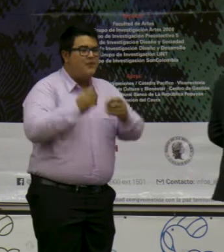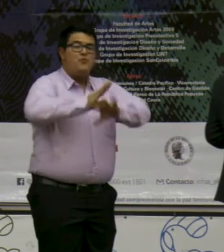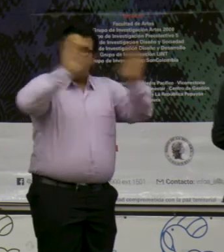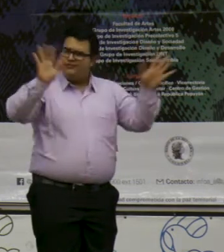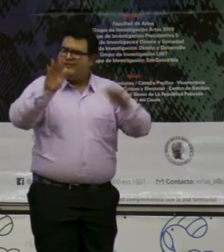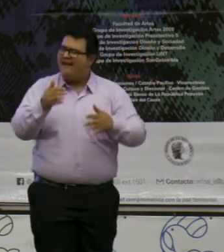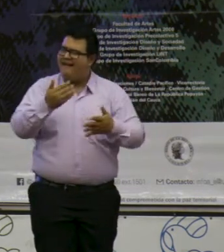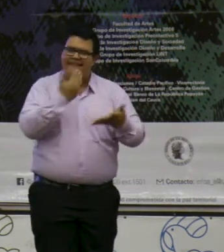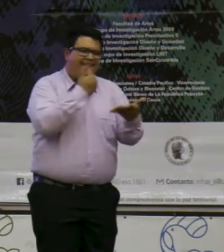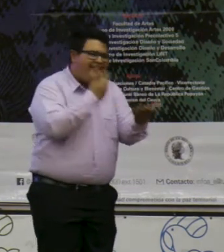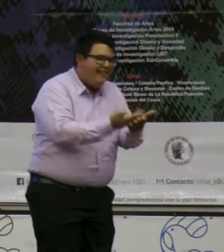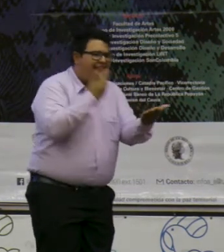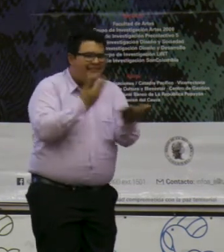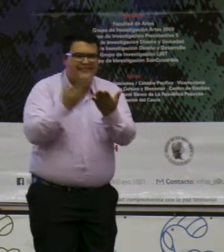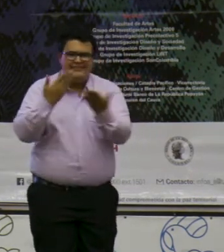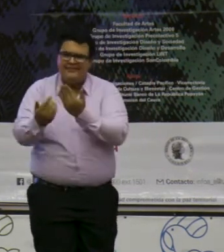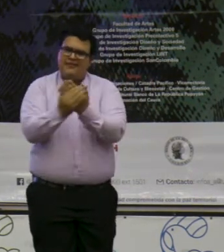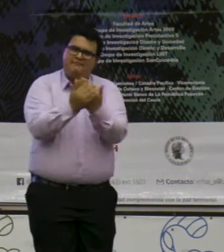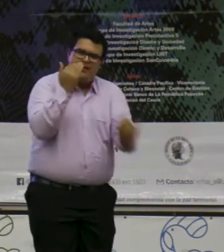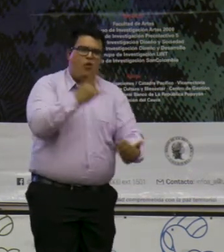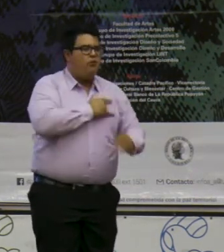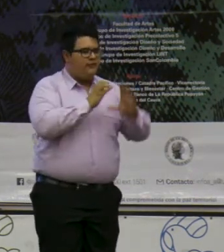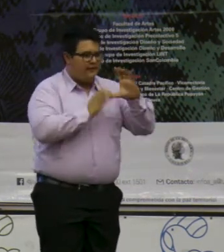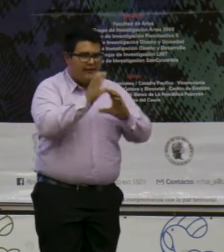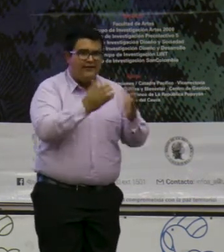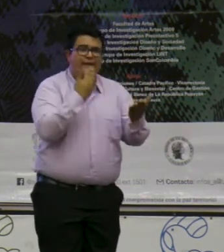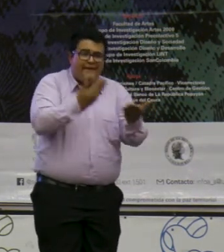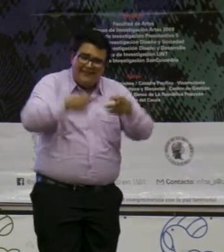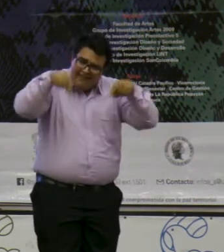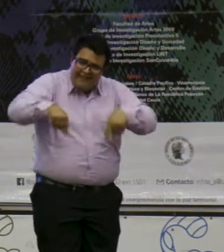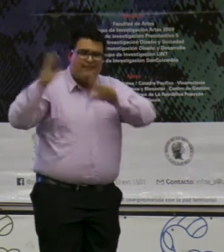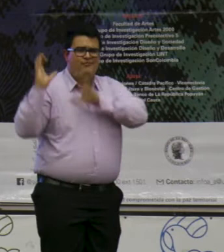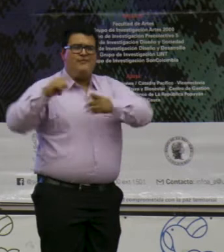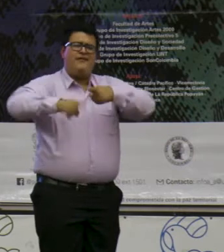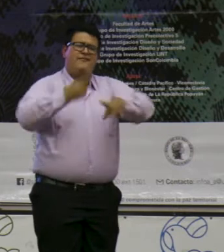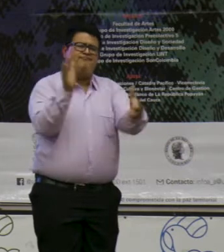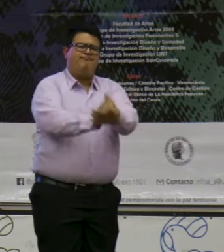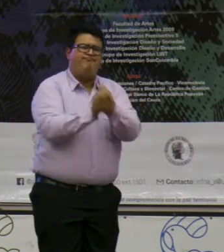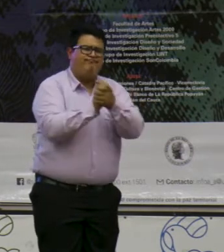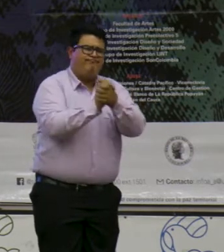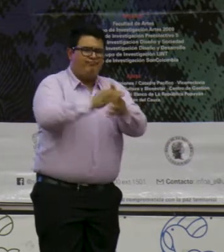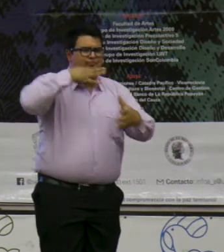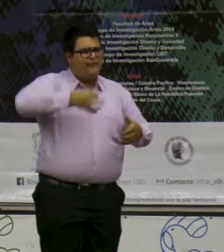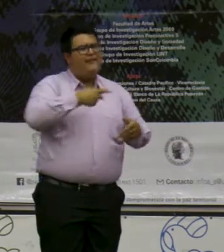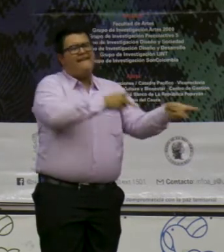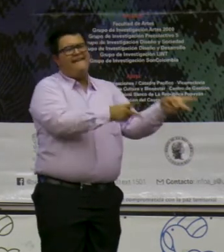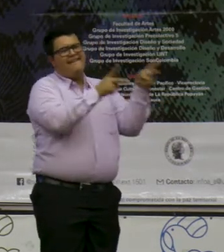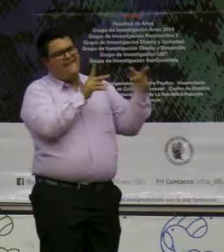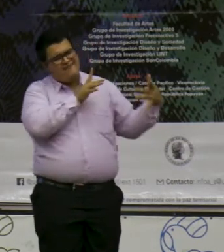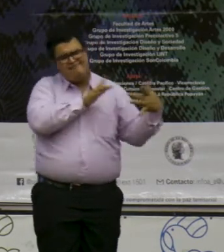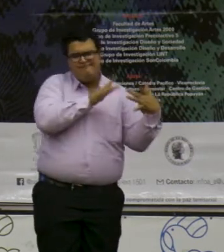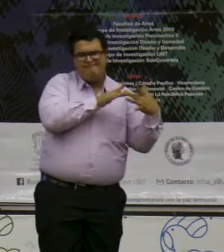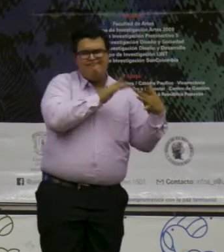Muchísimas gracias a la universidad y muchísimas gracias a los amigos que tengo en Popayán, que por esos puentes de la vida son entrañables.